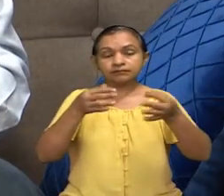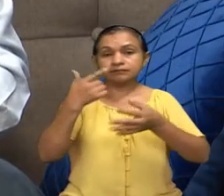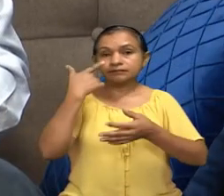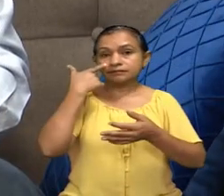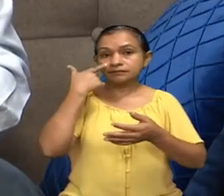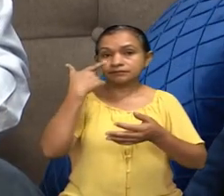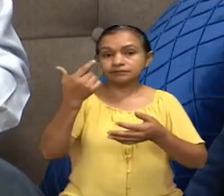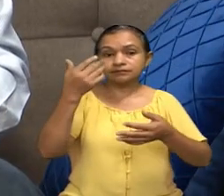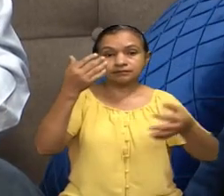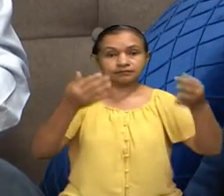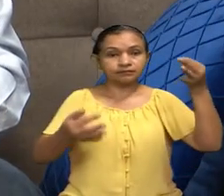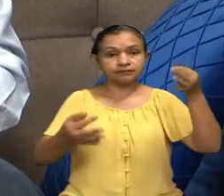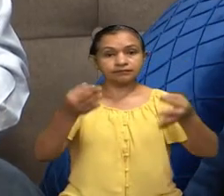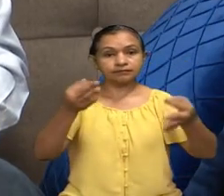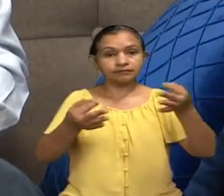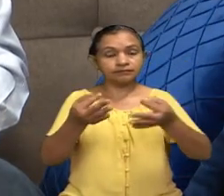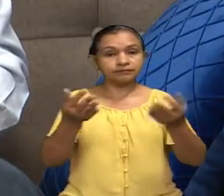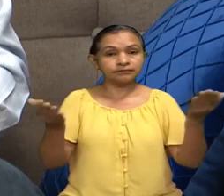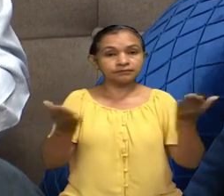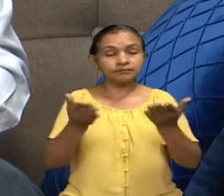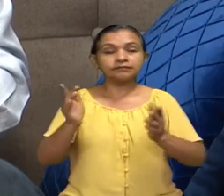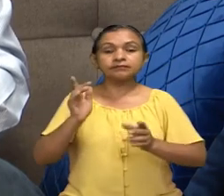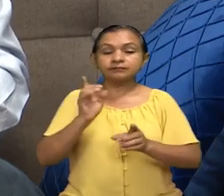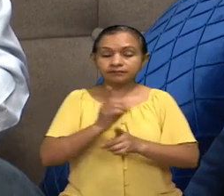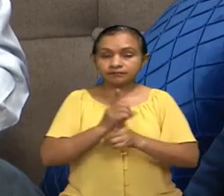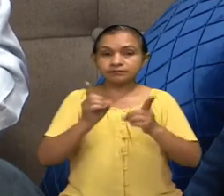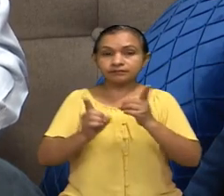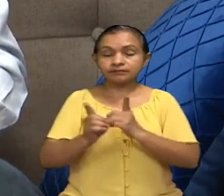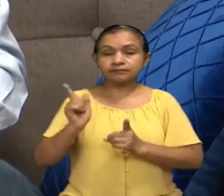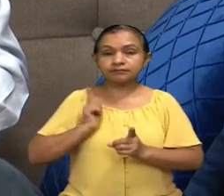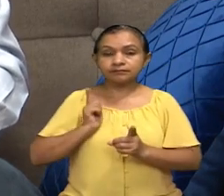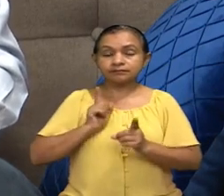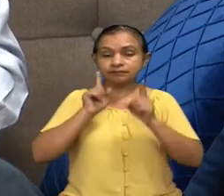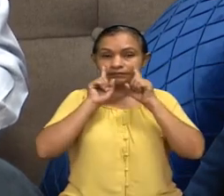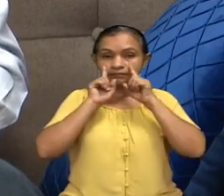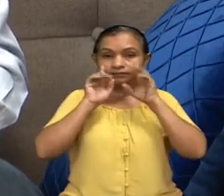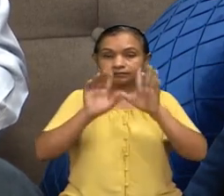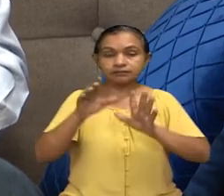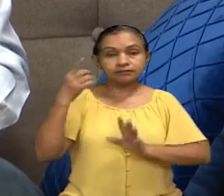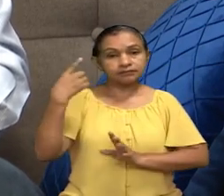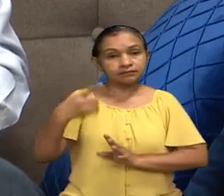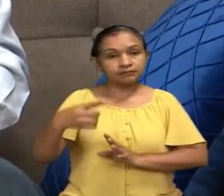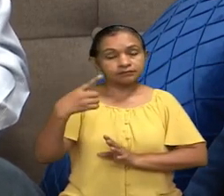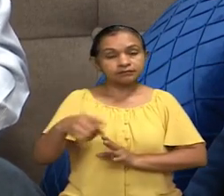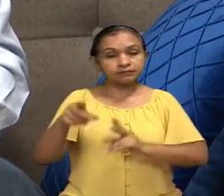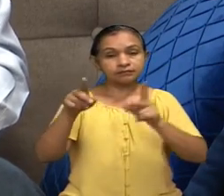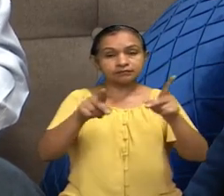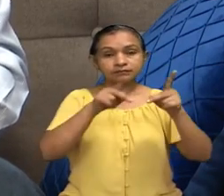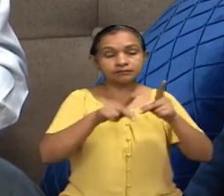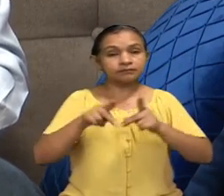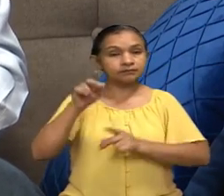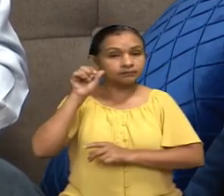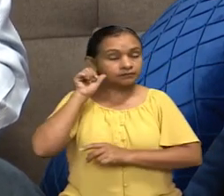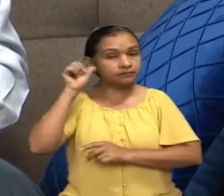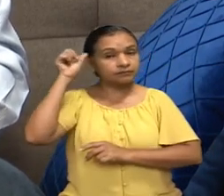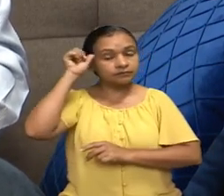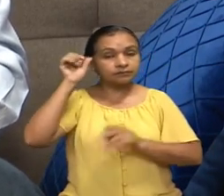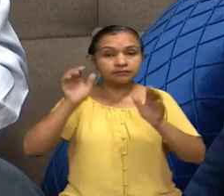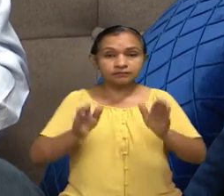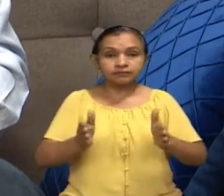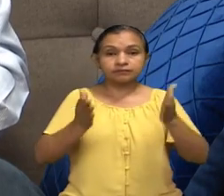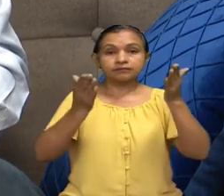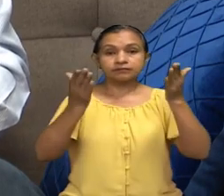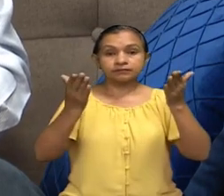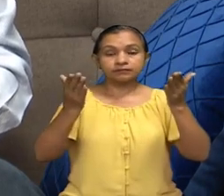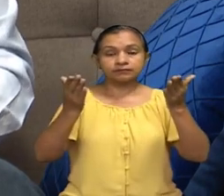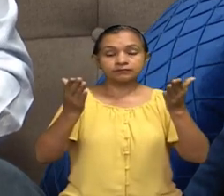conociendo el marco jurídico en principio que garantiza la protección de los derechos de las personas adultas mayores, pero también un